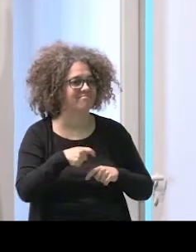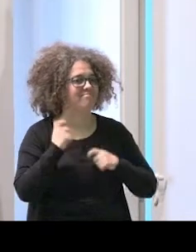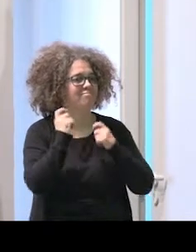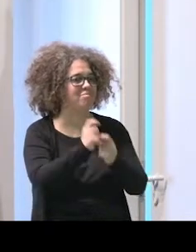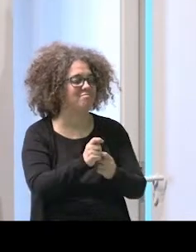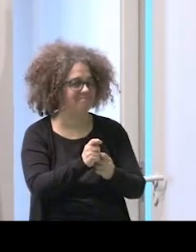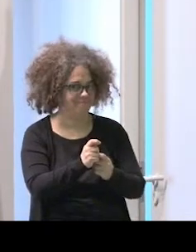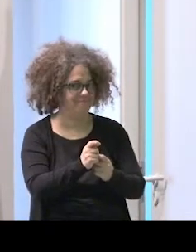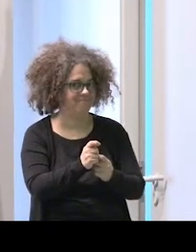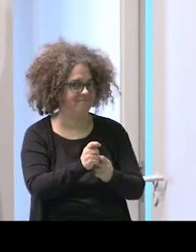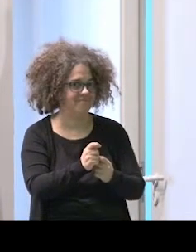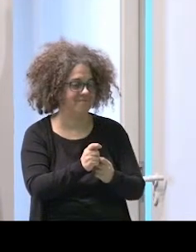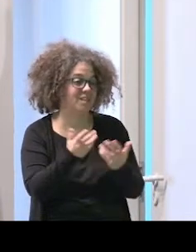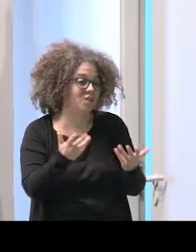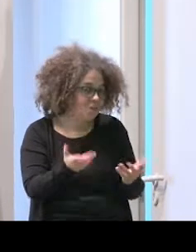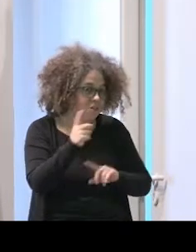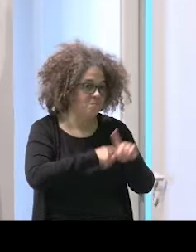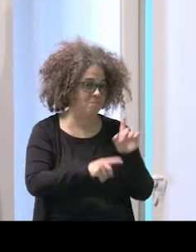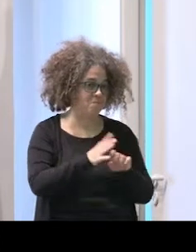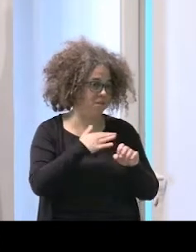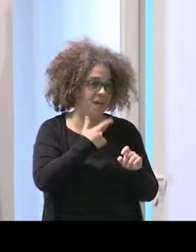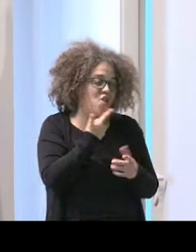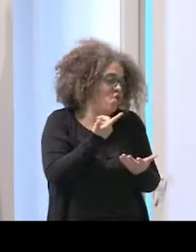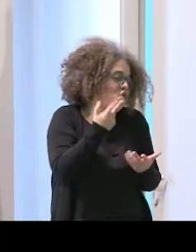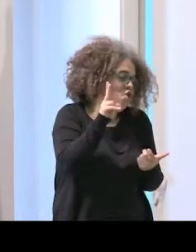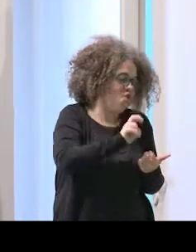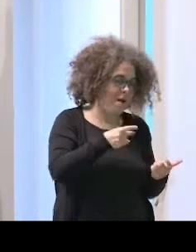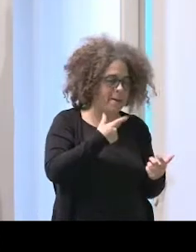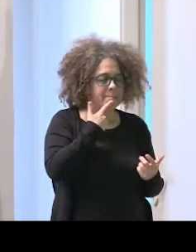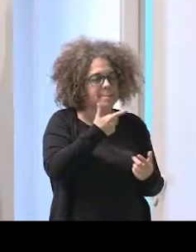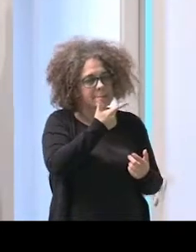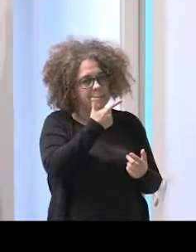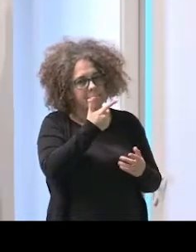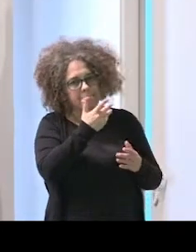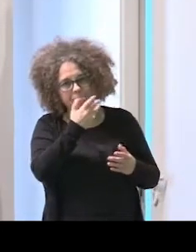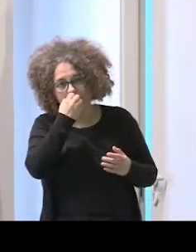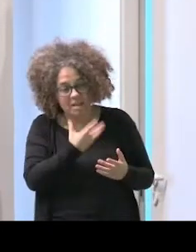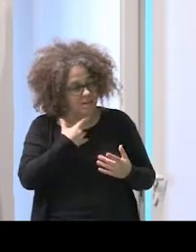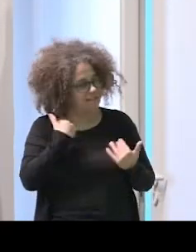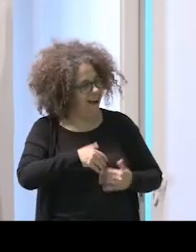sus síntomas clínicos. Así que tampoco es la panacea. También se nos escapan un montón, ¿vale?